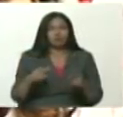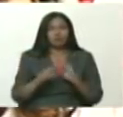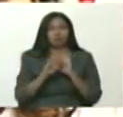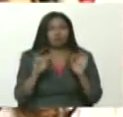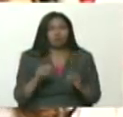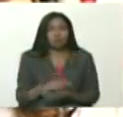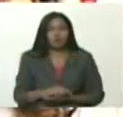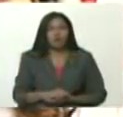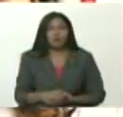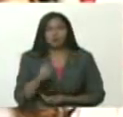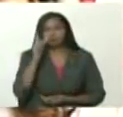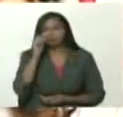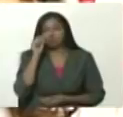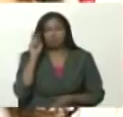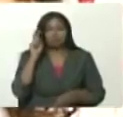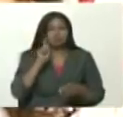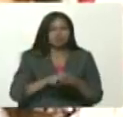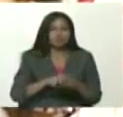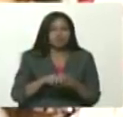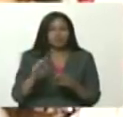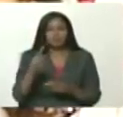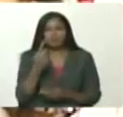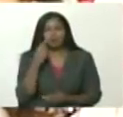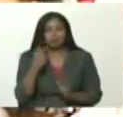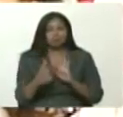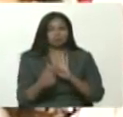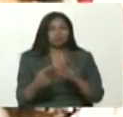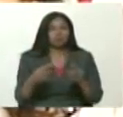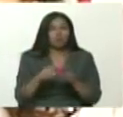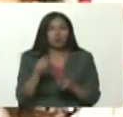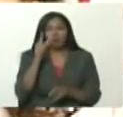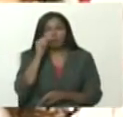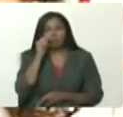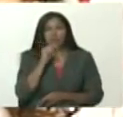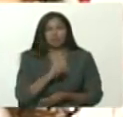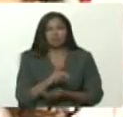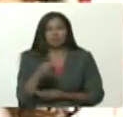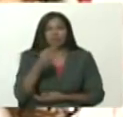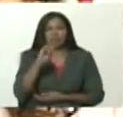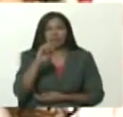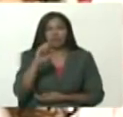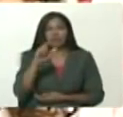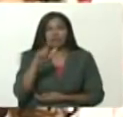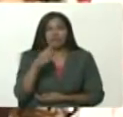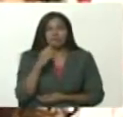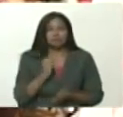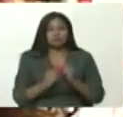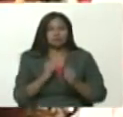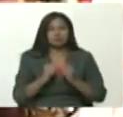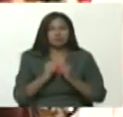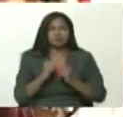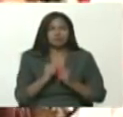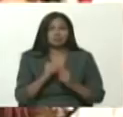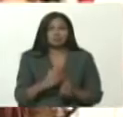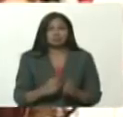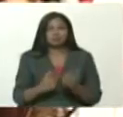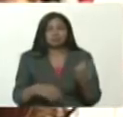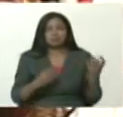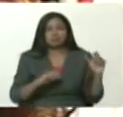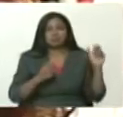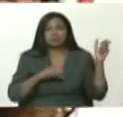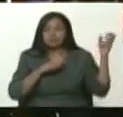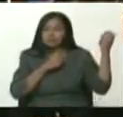y los muchachos se sentaron. El primero que se presentó fue Heyel. Y Heyel corriendo adelante y yo con la guitarra atrás